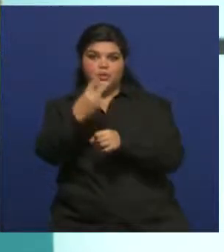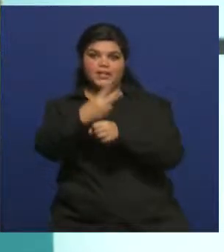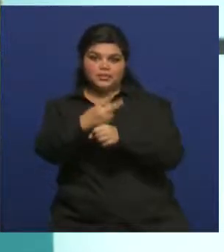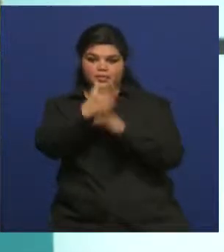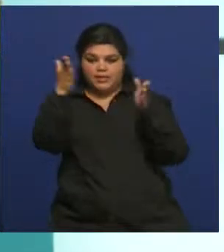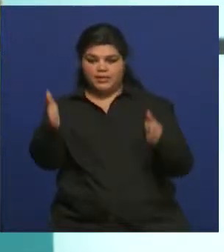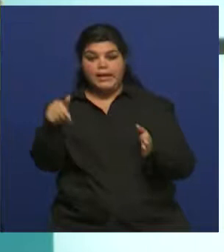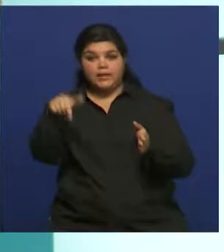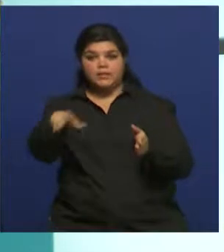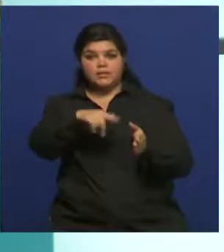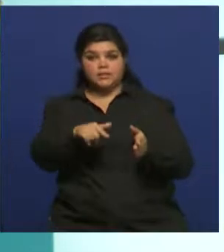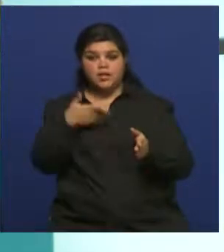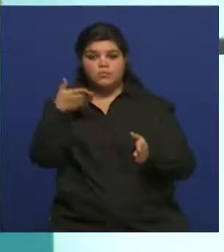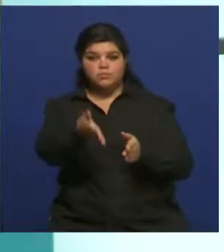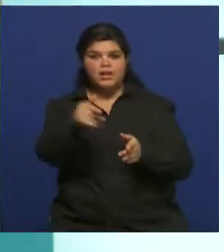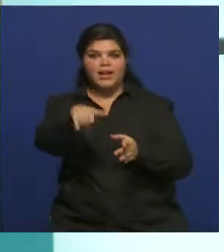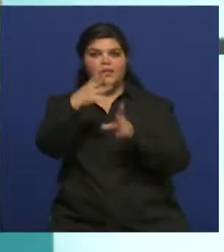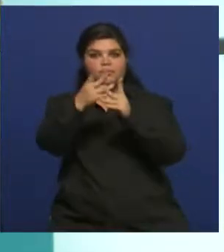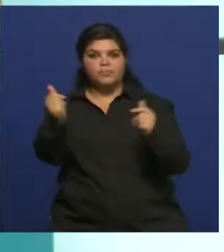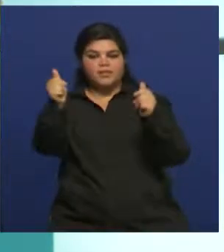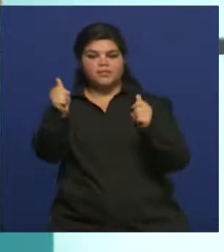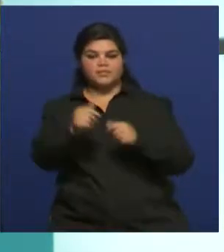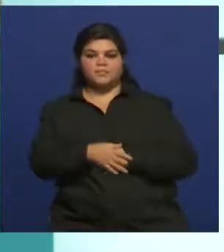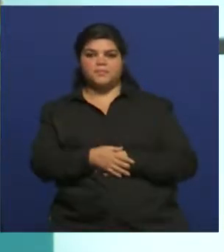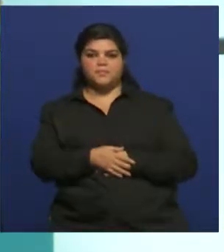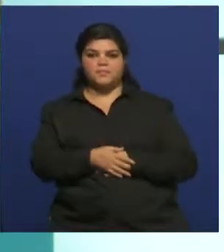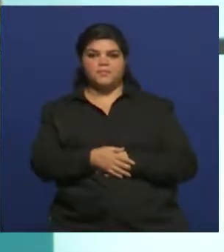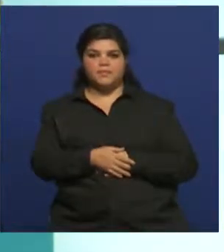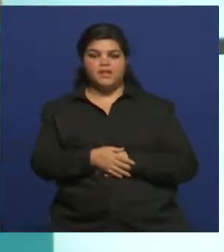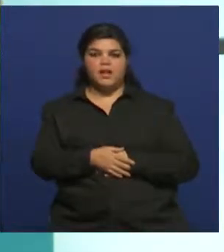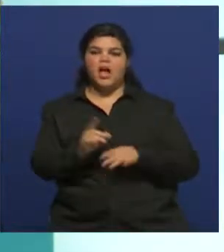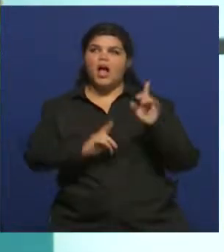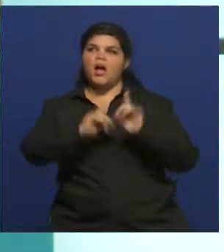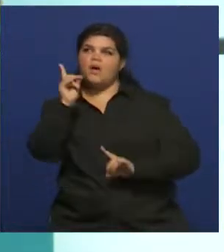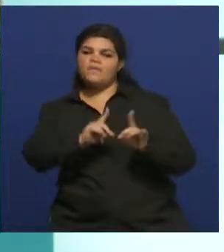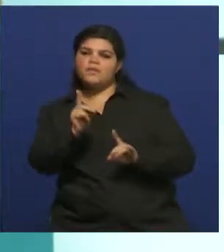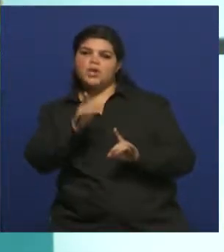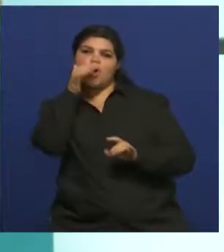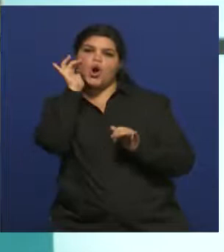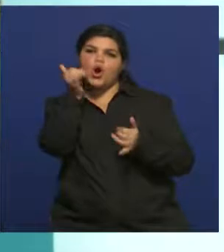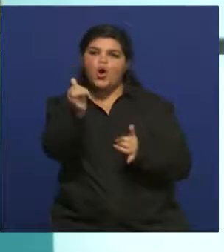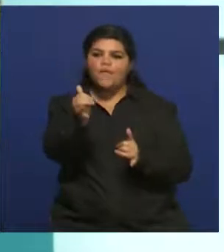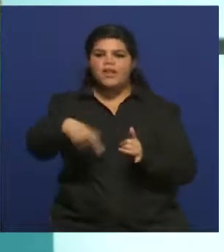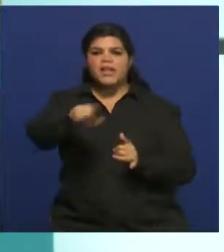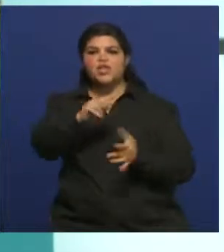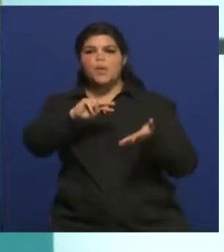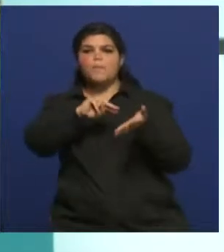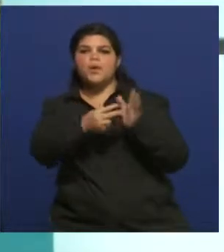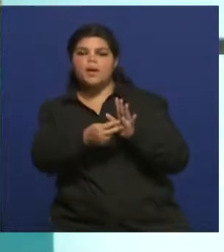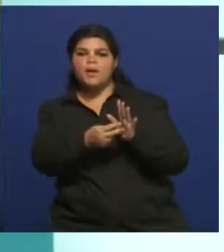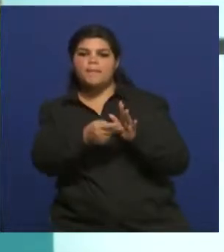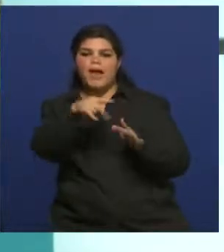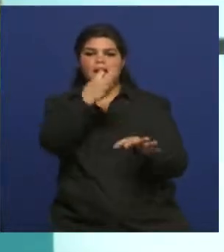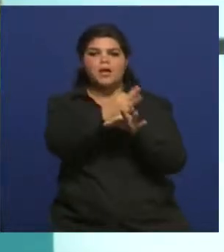fundación y terminar sus estudios allí. Muchas veces algunos de los chicos tienen algún problema en el colegio o no se lleva bien con